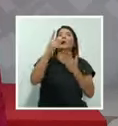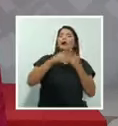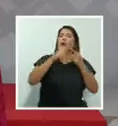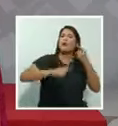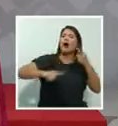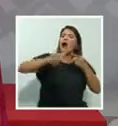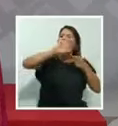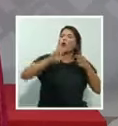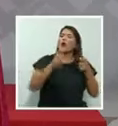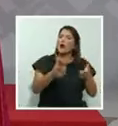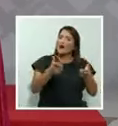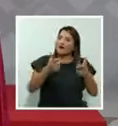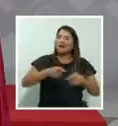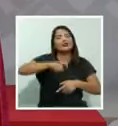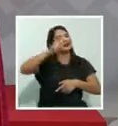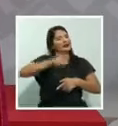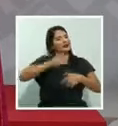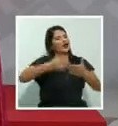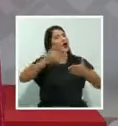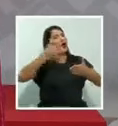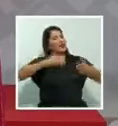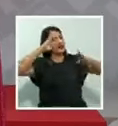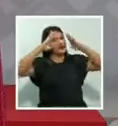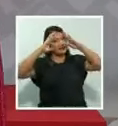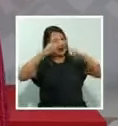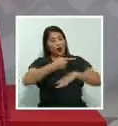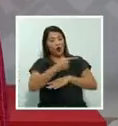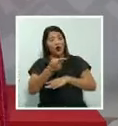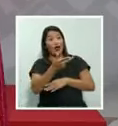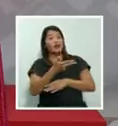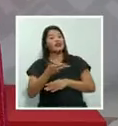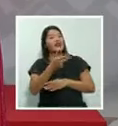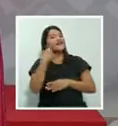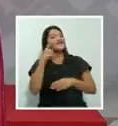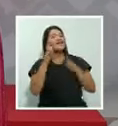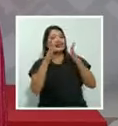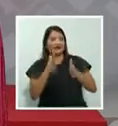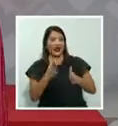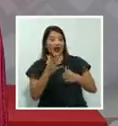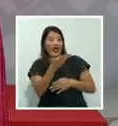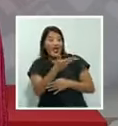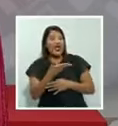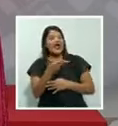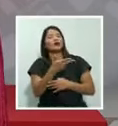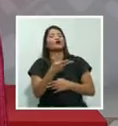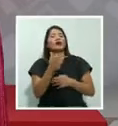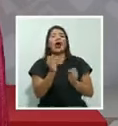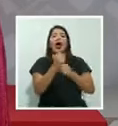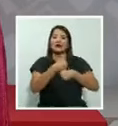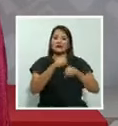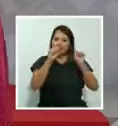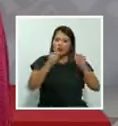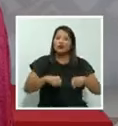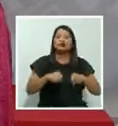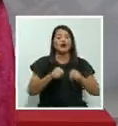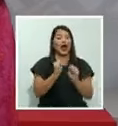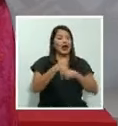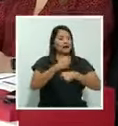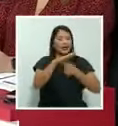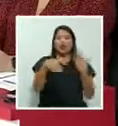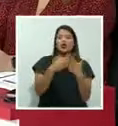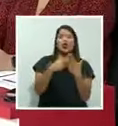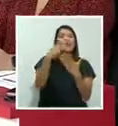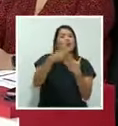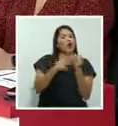nosotros necesitamos saludar a la mesa de fiscalización. Son las personas que hacen imposible que se dé con total transparencia